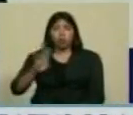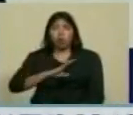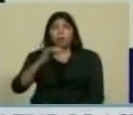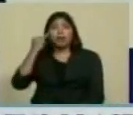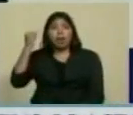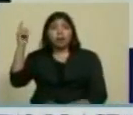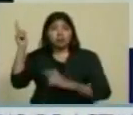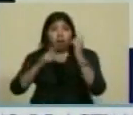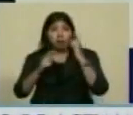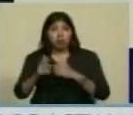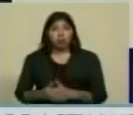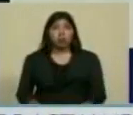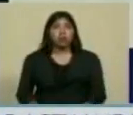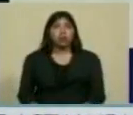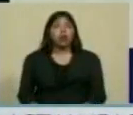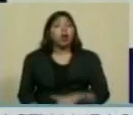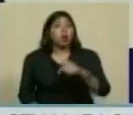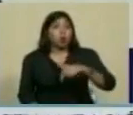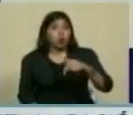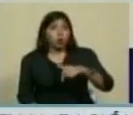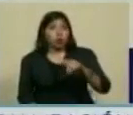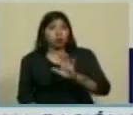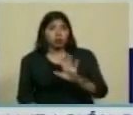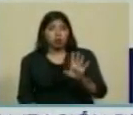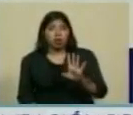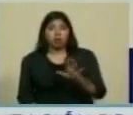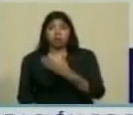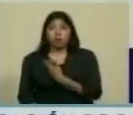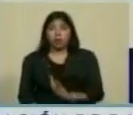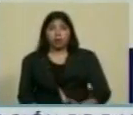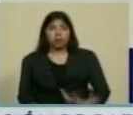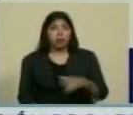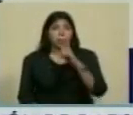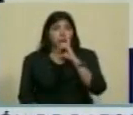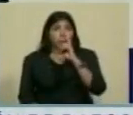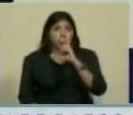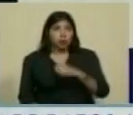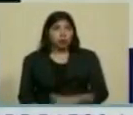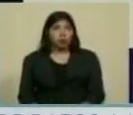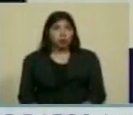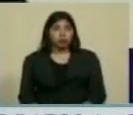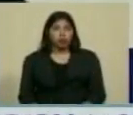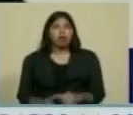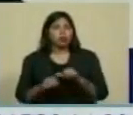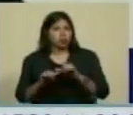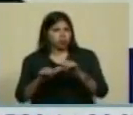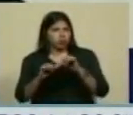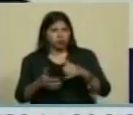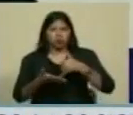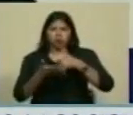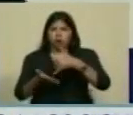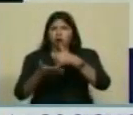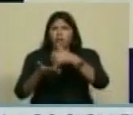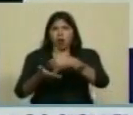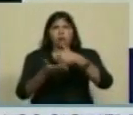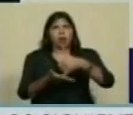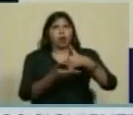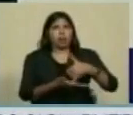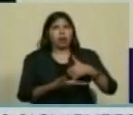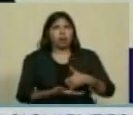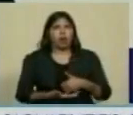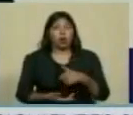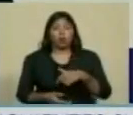Frías, y que hoy el presidente Nicolás Maduro le ha dado prosecución y que hoy va con mucha